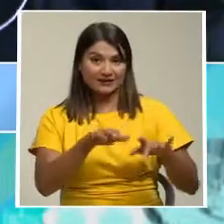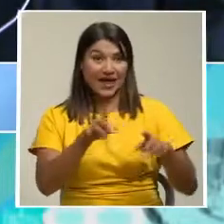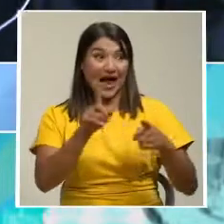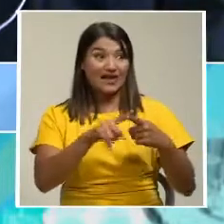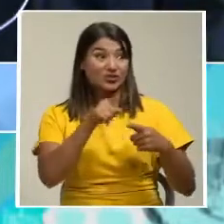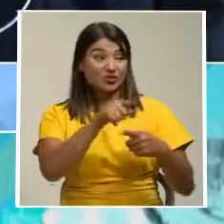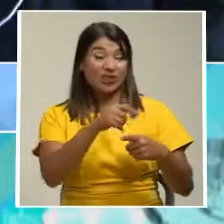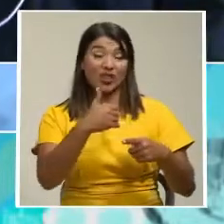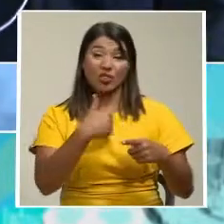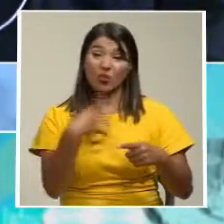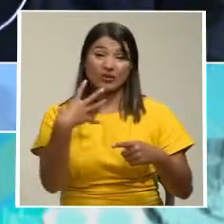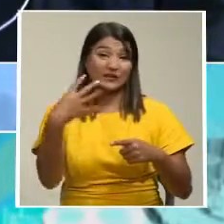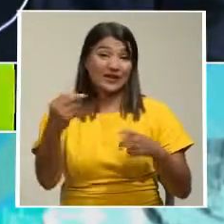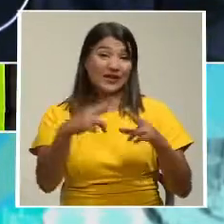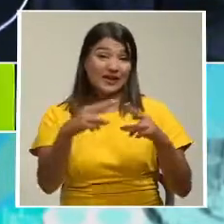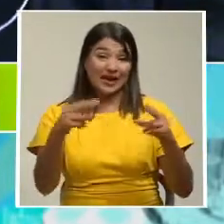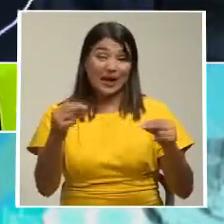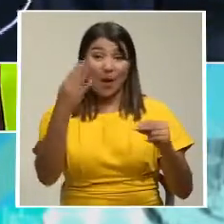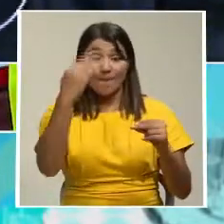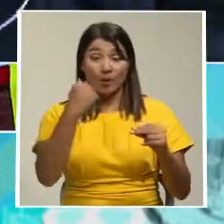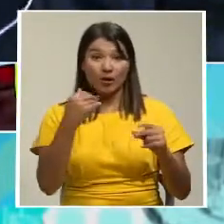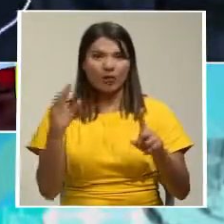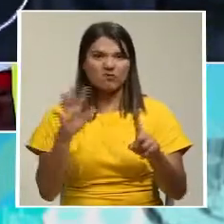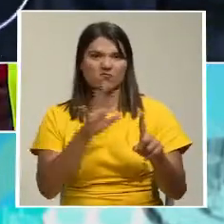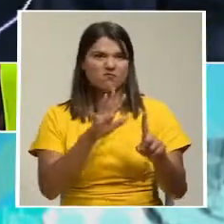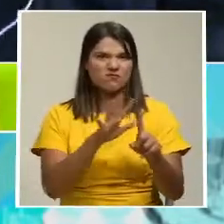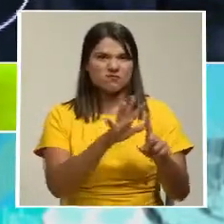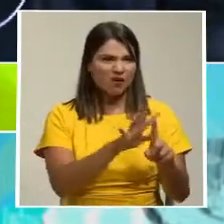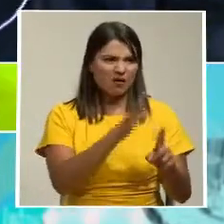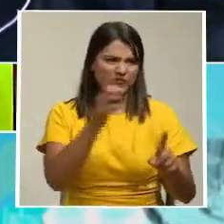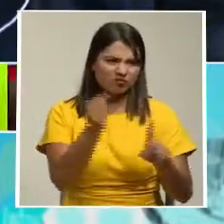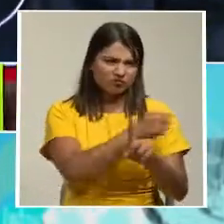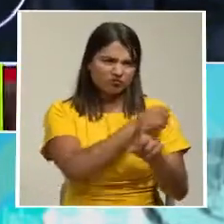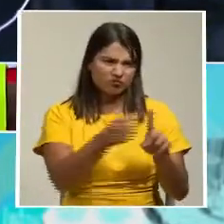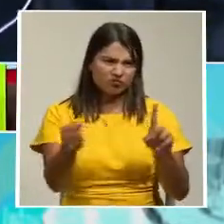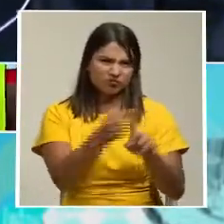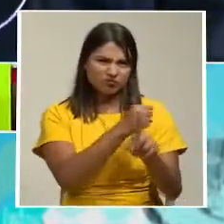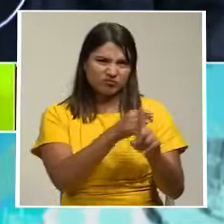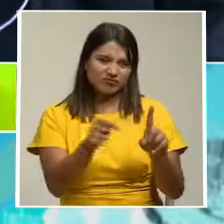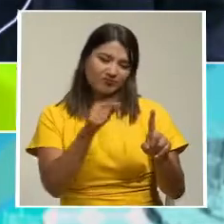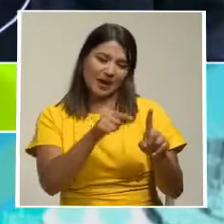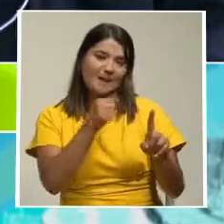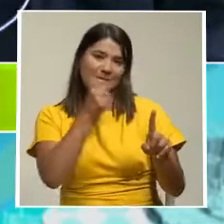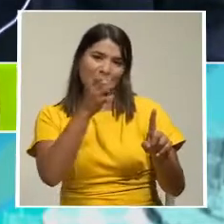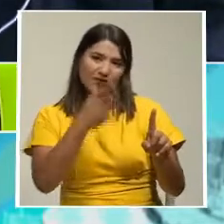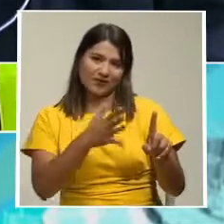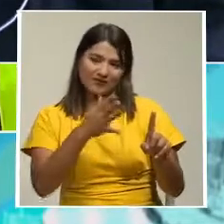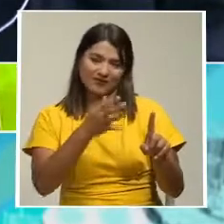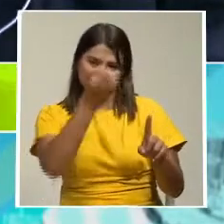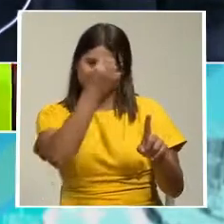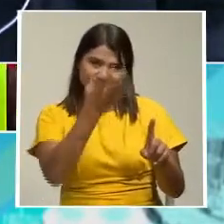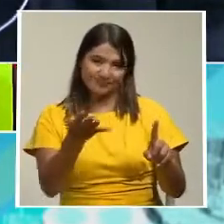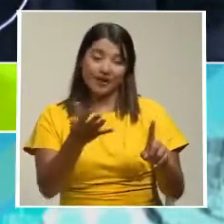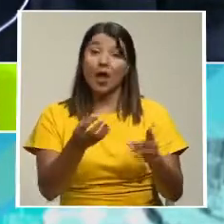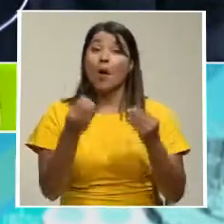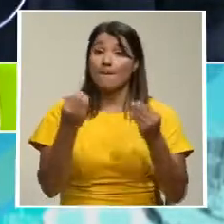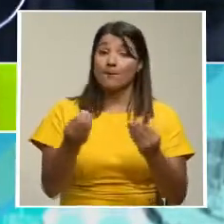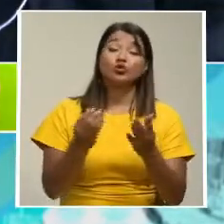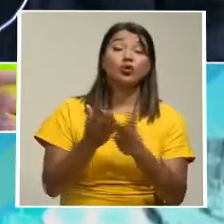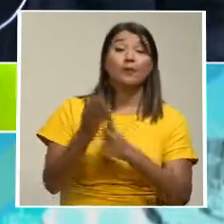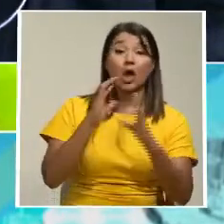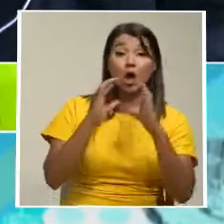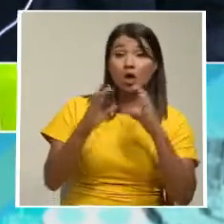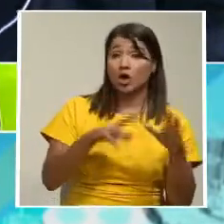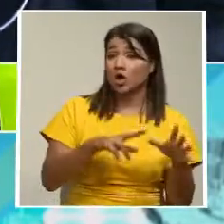tuviste que ir del país porque te dieron una golpiza, a muchos medios les han robado